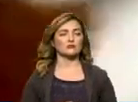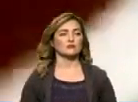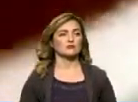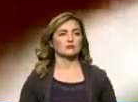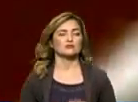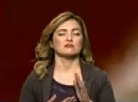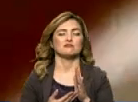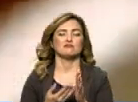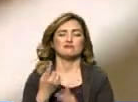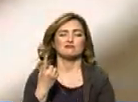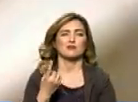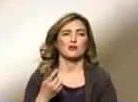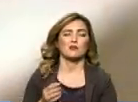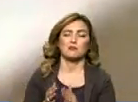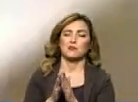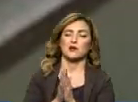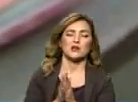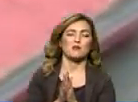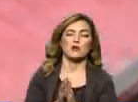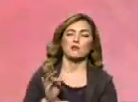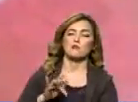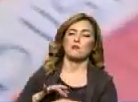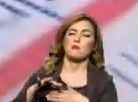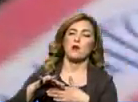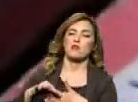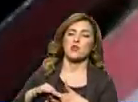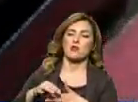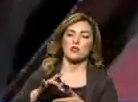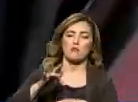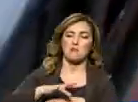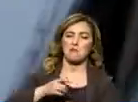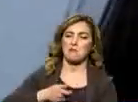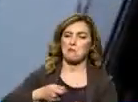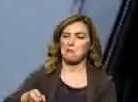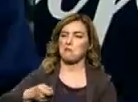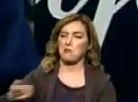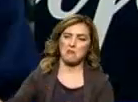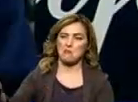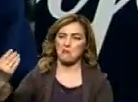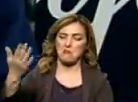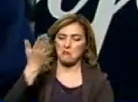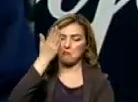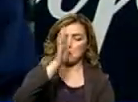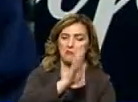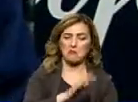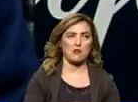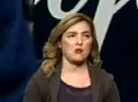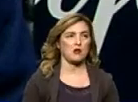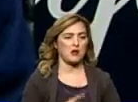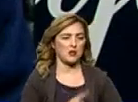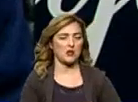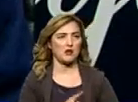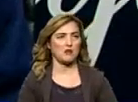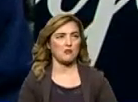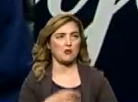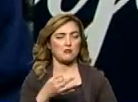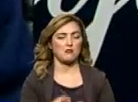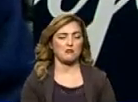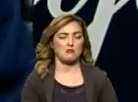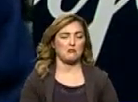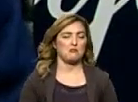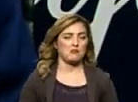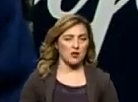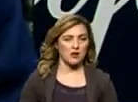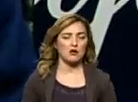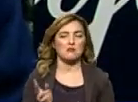Irregularidades como cientos de citaciones archivadas pendientes de entregar, entre otras. No citar a tiempo, baja efectividad, la